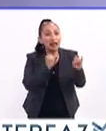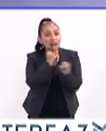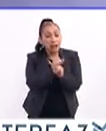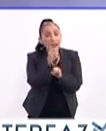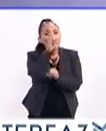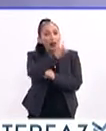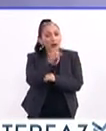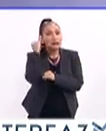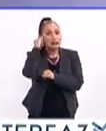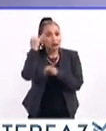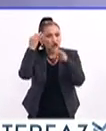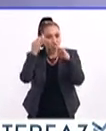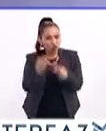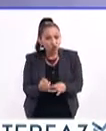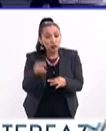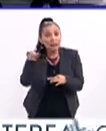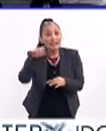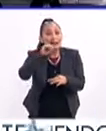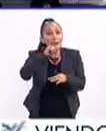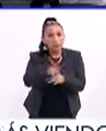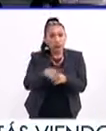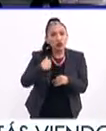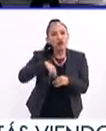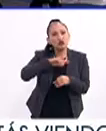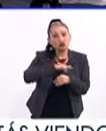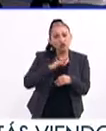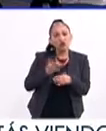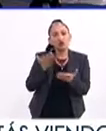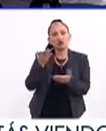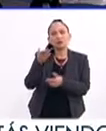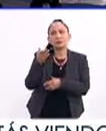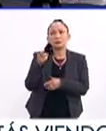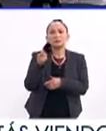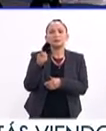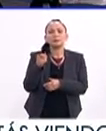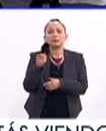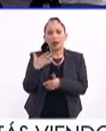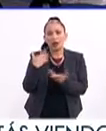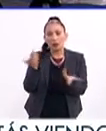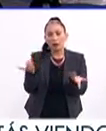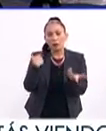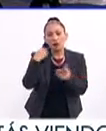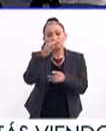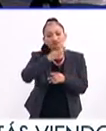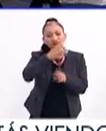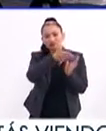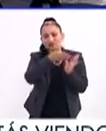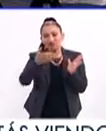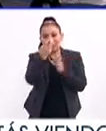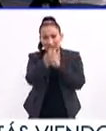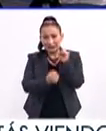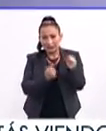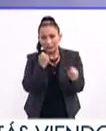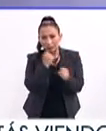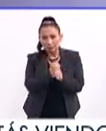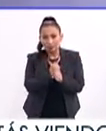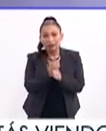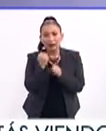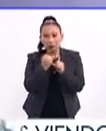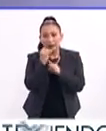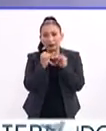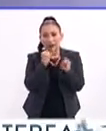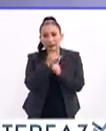Internacional de las Lenguas Indígenas. A su vez, vamos a estar festejando durante todo este año el